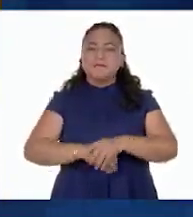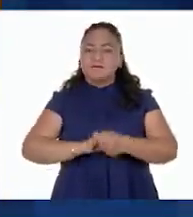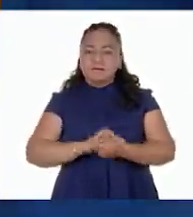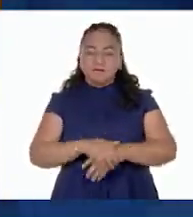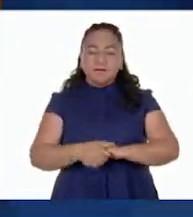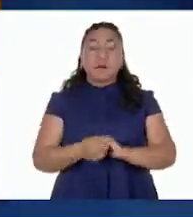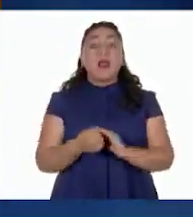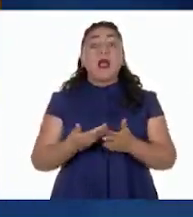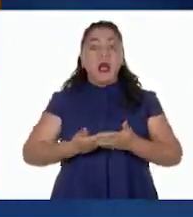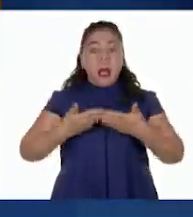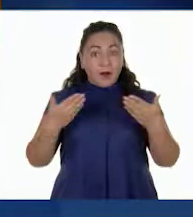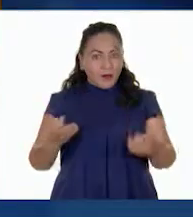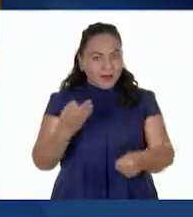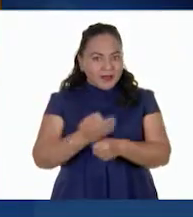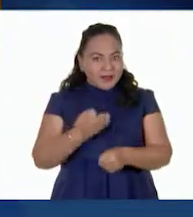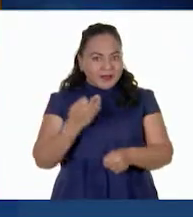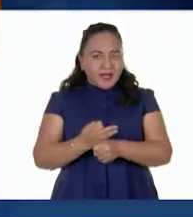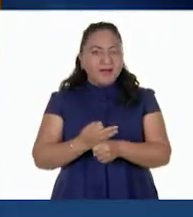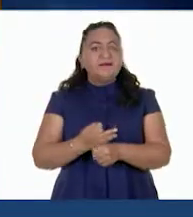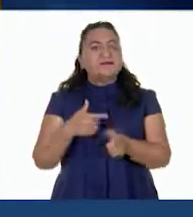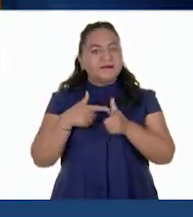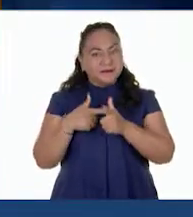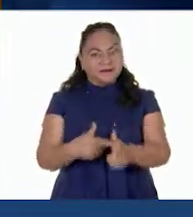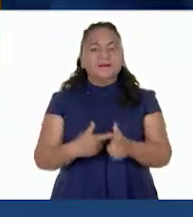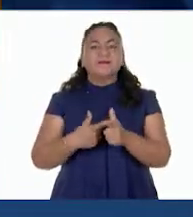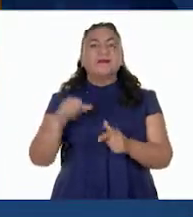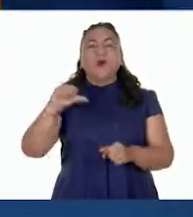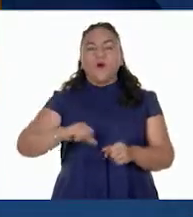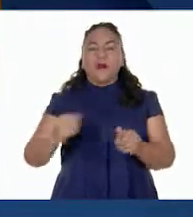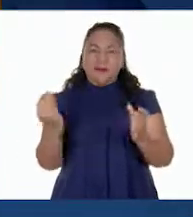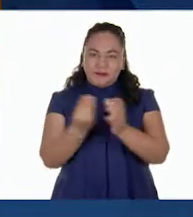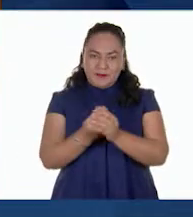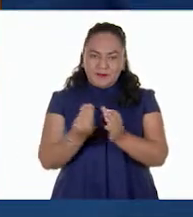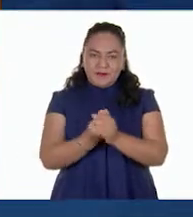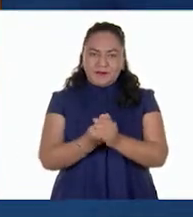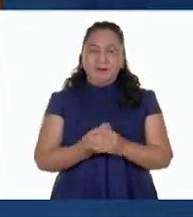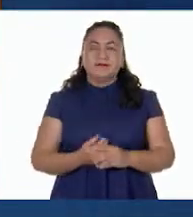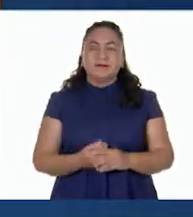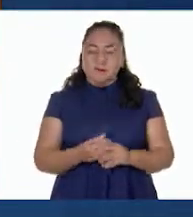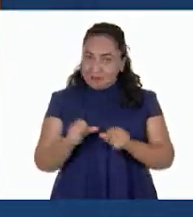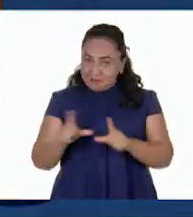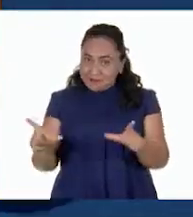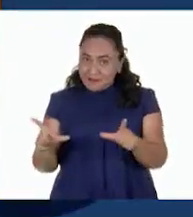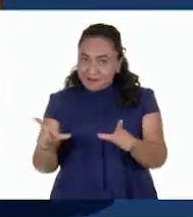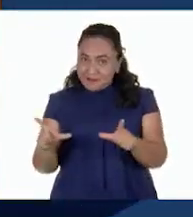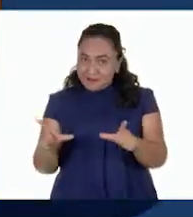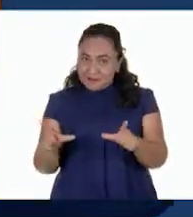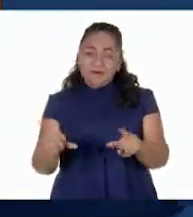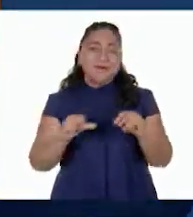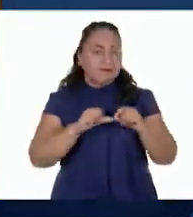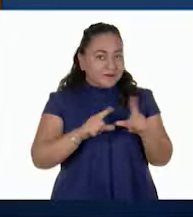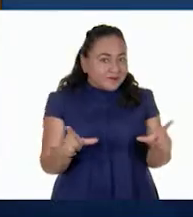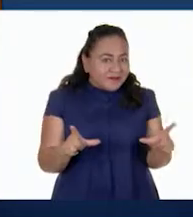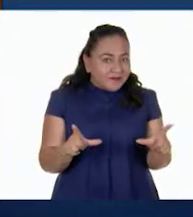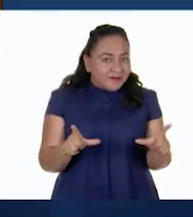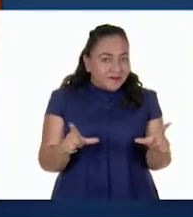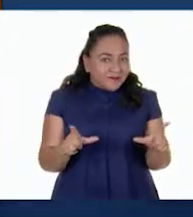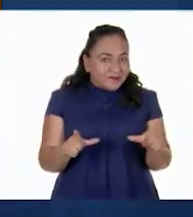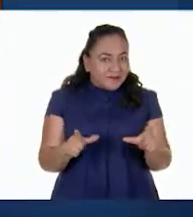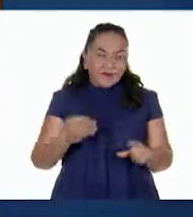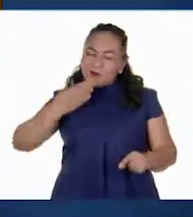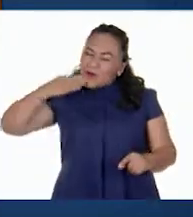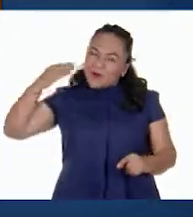Ahora es momento de seguir con el programa de hoy. ¿Listas? ¿Listos?